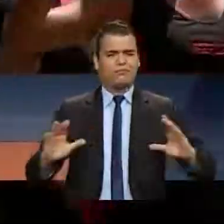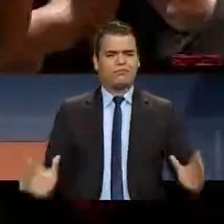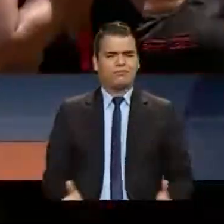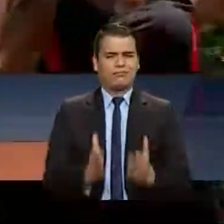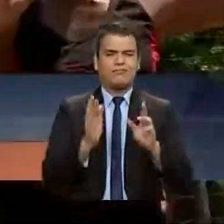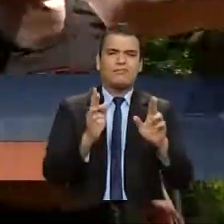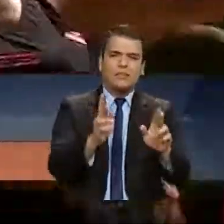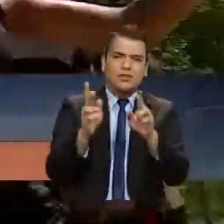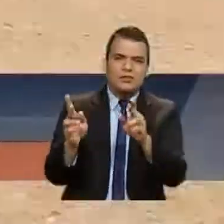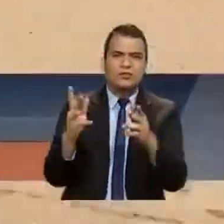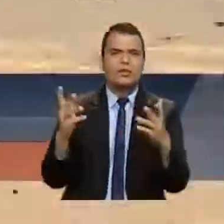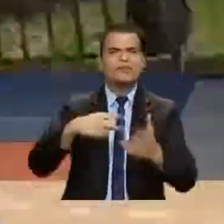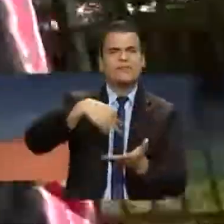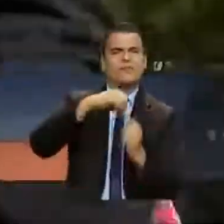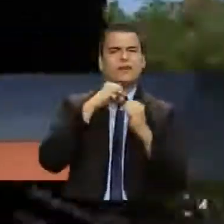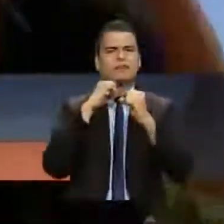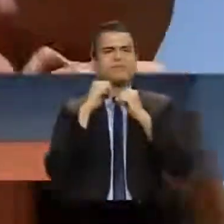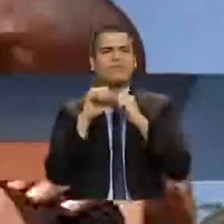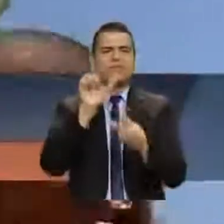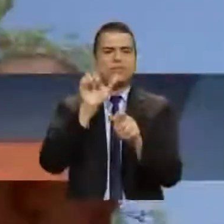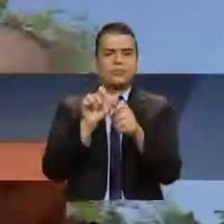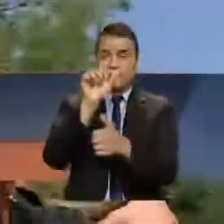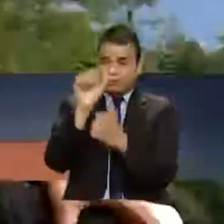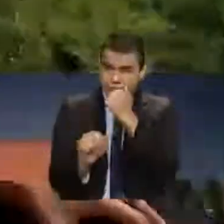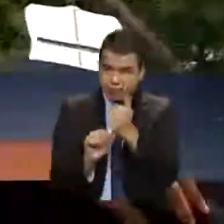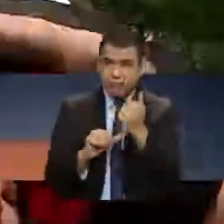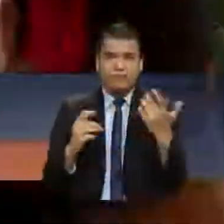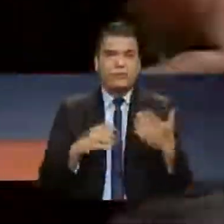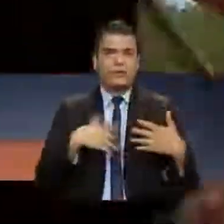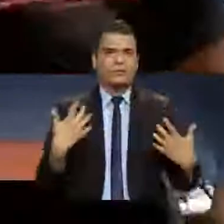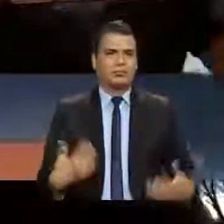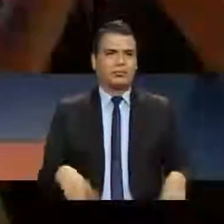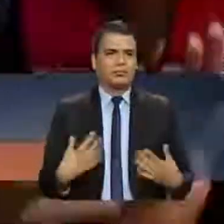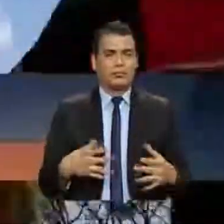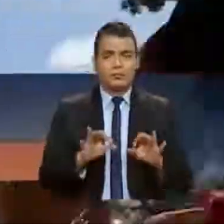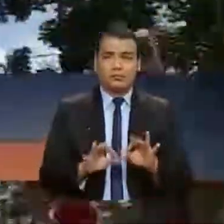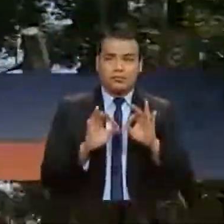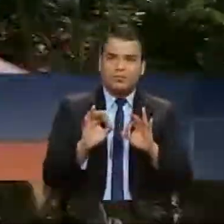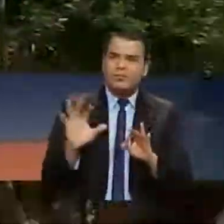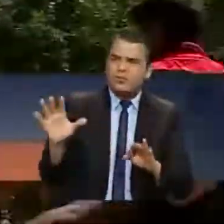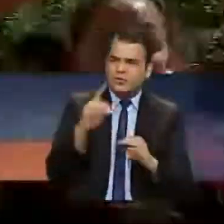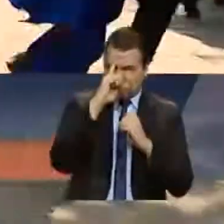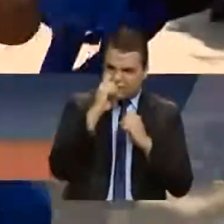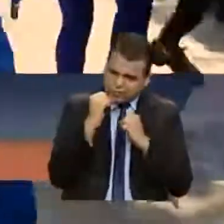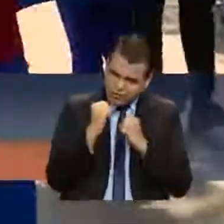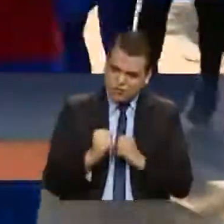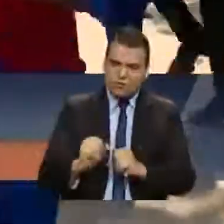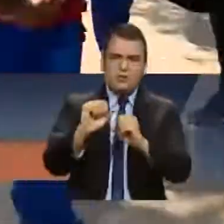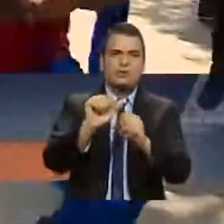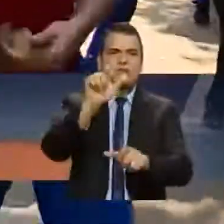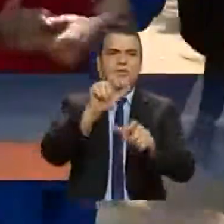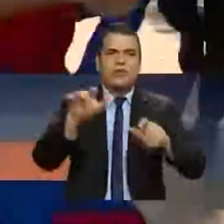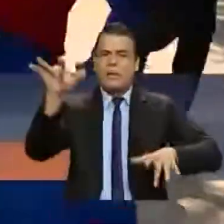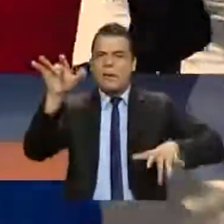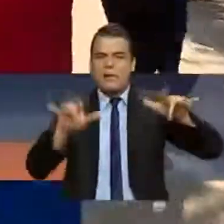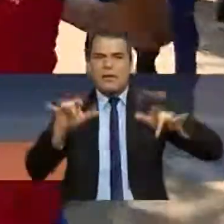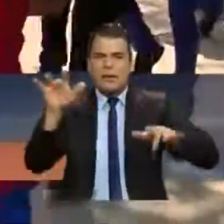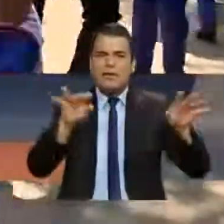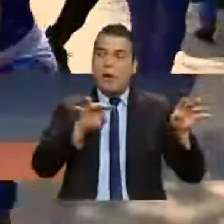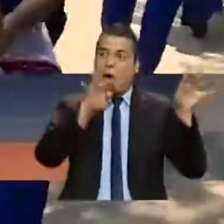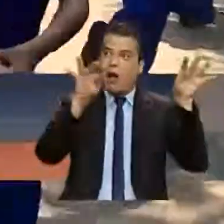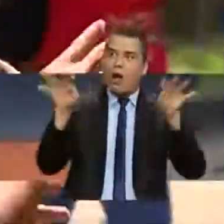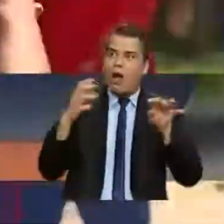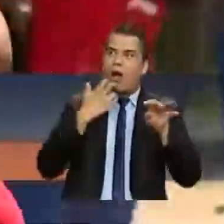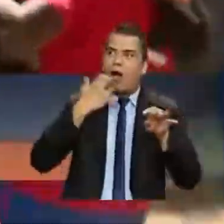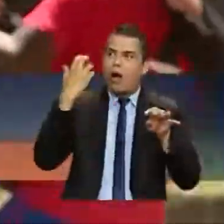los asistentes. Con un trabajo exhaustivo, cada escuela quiere dar lo mejor de sí para que los asistentes al Salsódromo se lleven la impresión